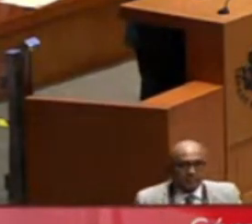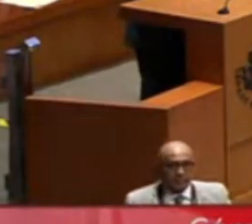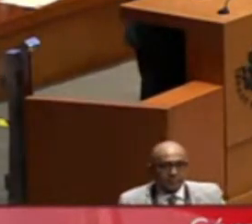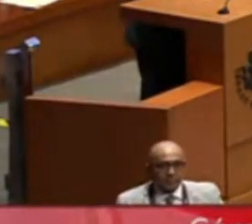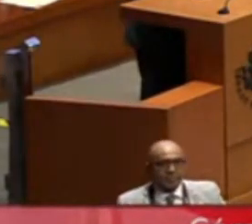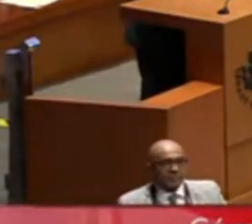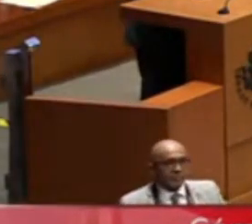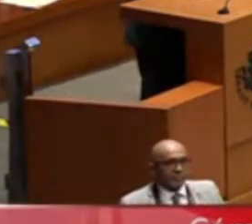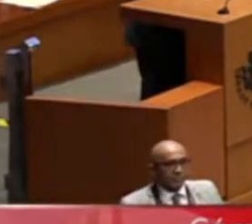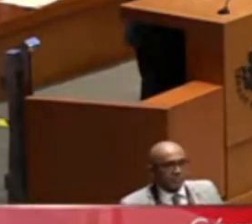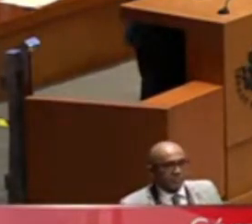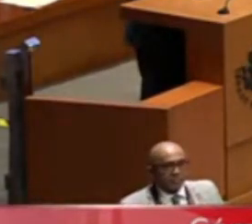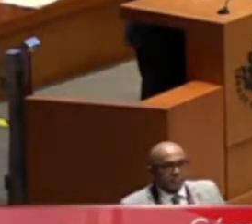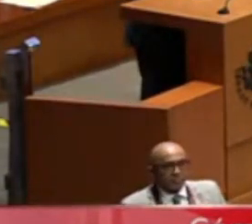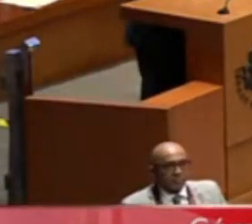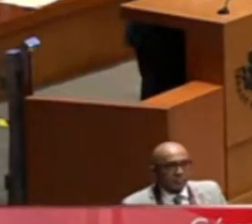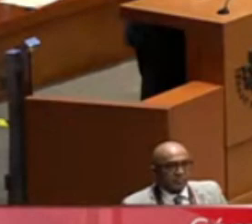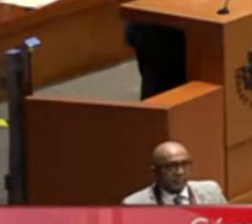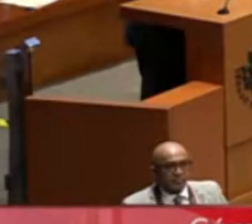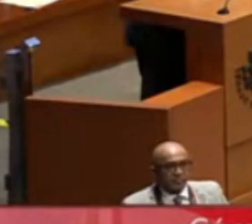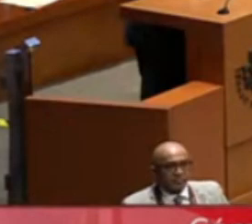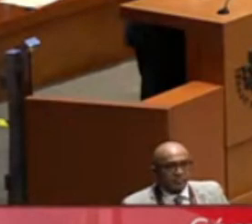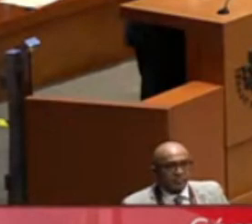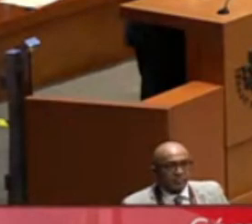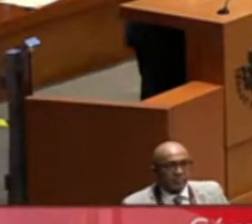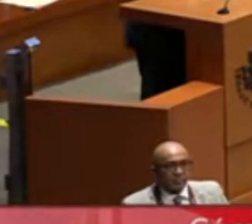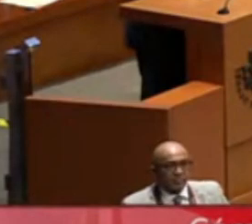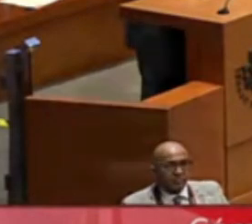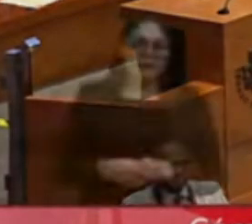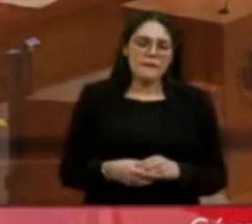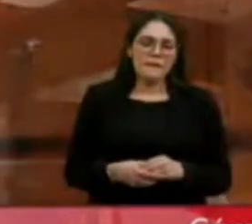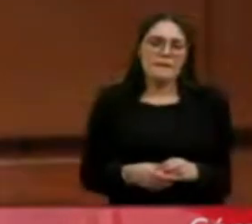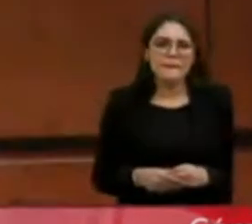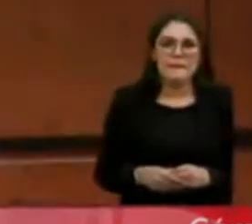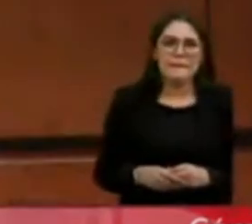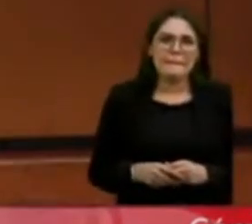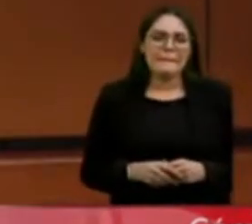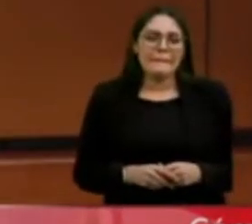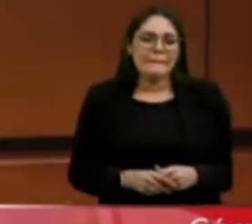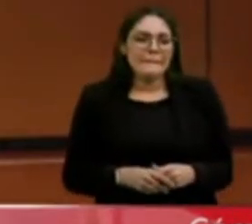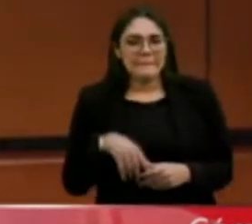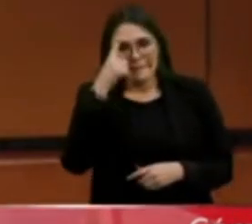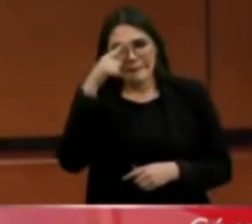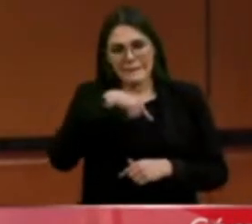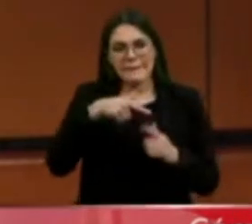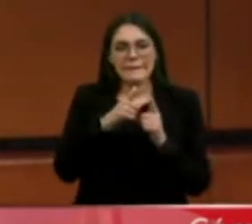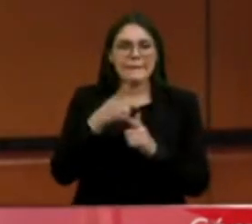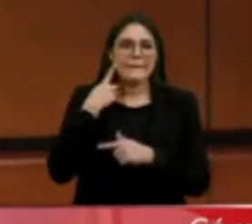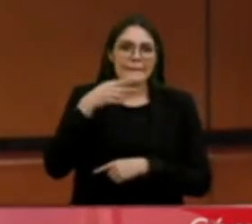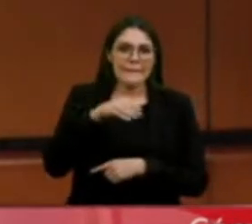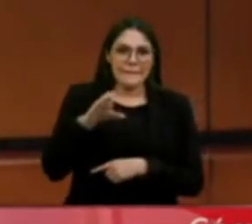compañeros senadores de la oposición, PAN, MC,